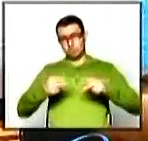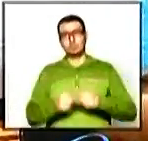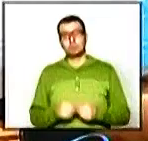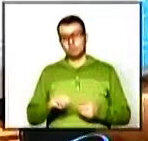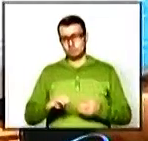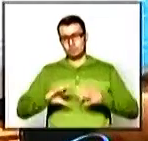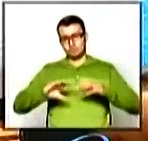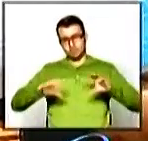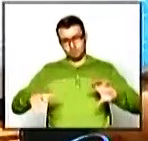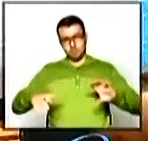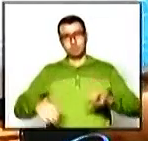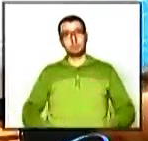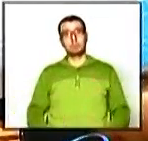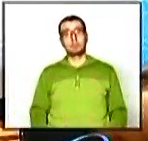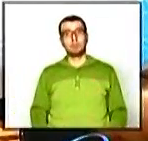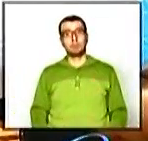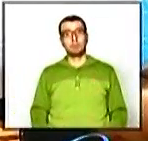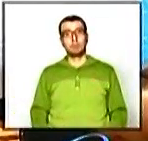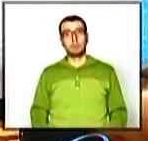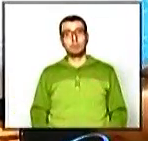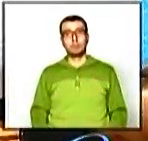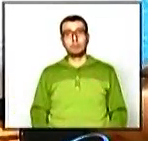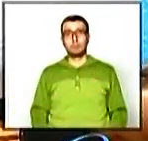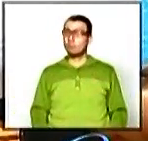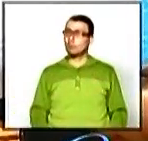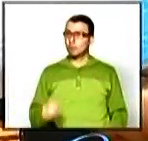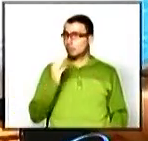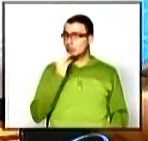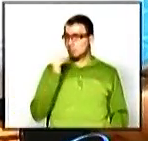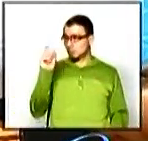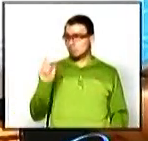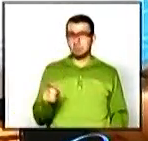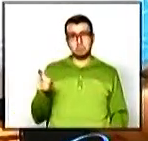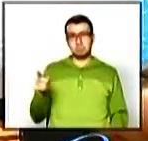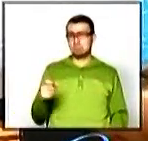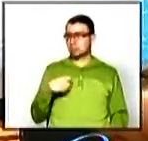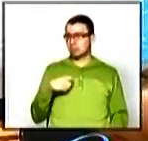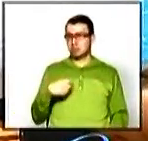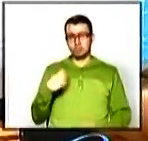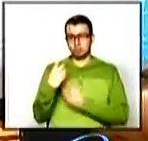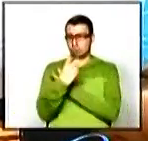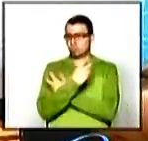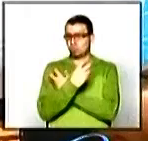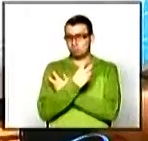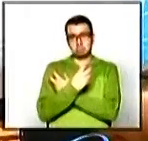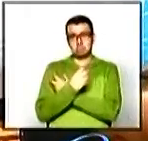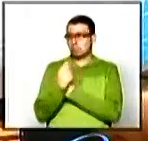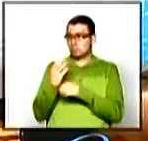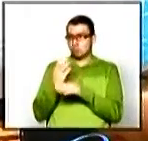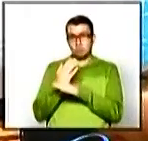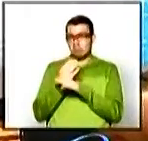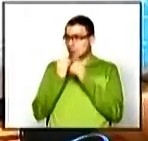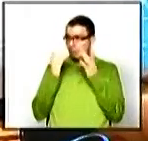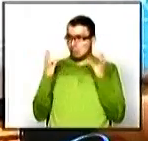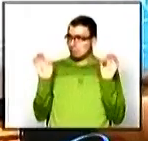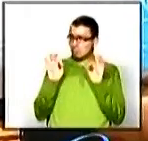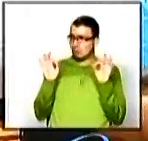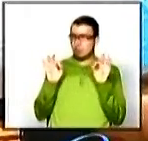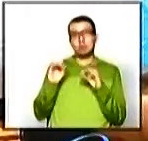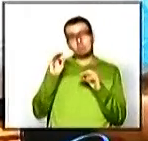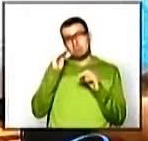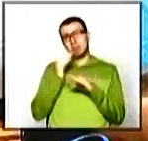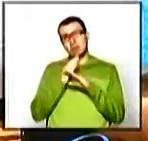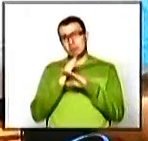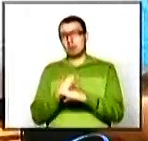torsión. Este tipo de ajuste los hacemos con pacientes con densidad ósea disminuida para evitar la presión sobre la columna y